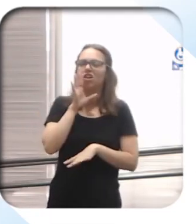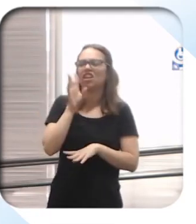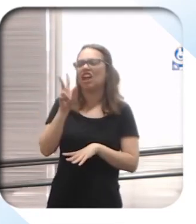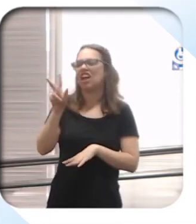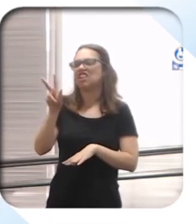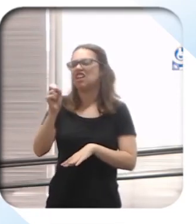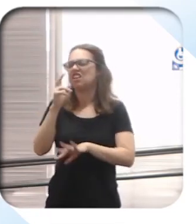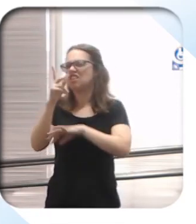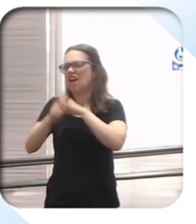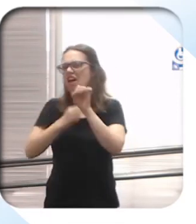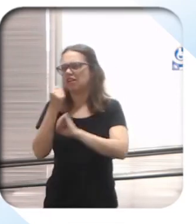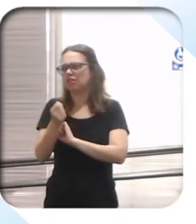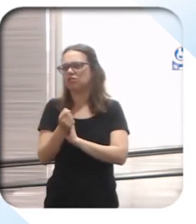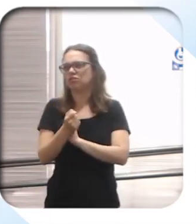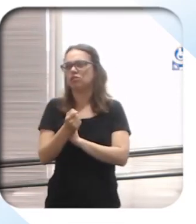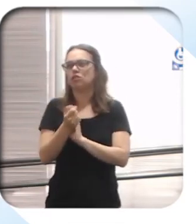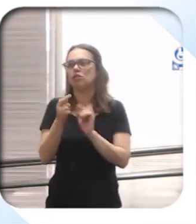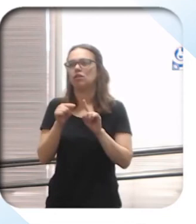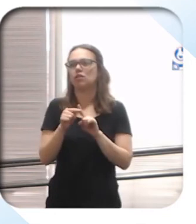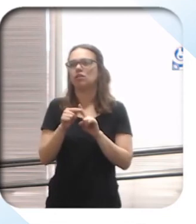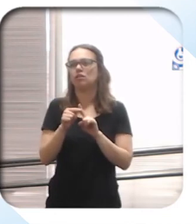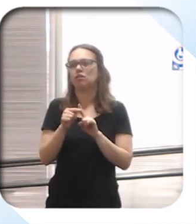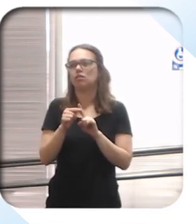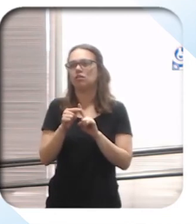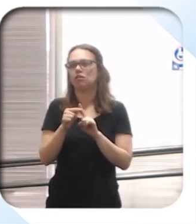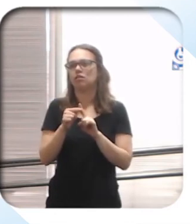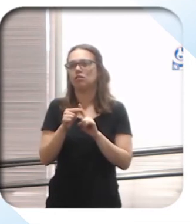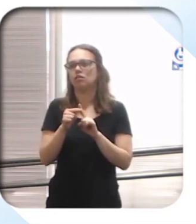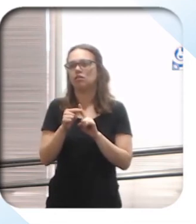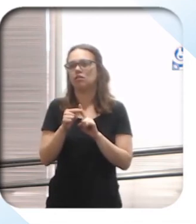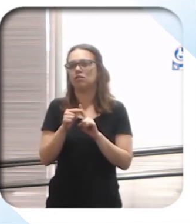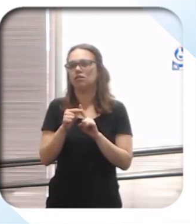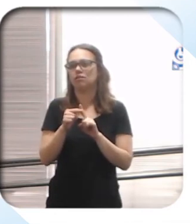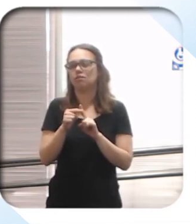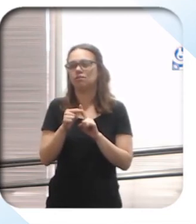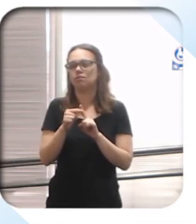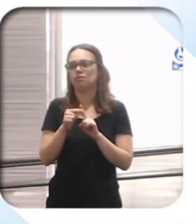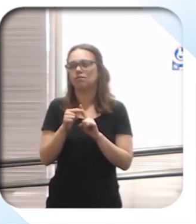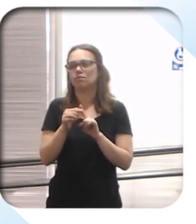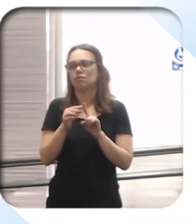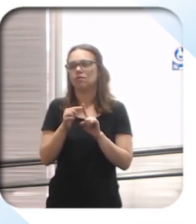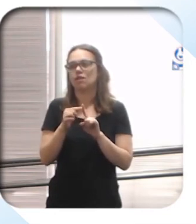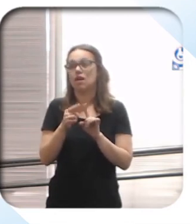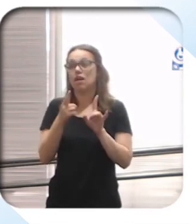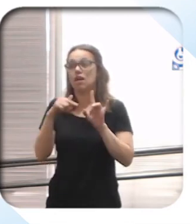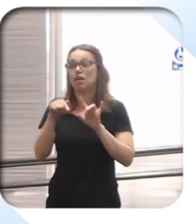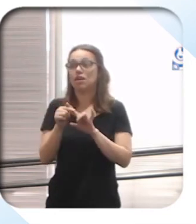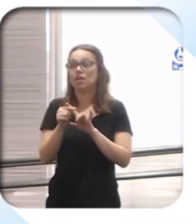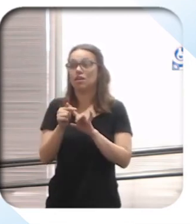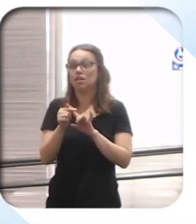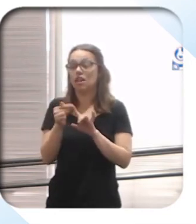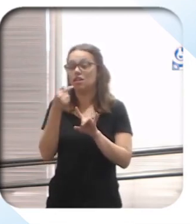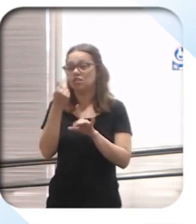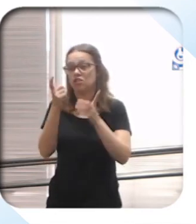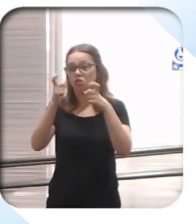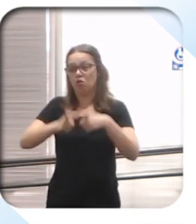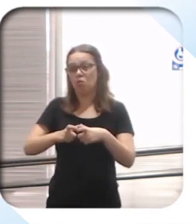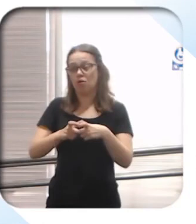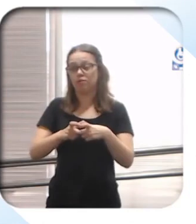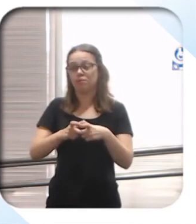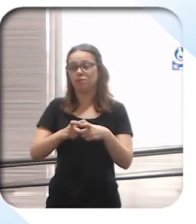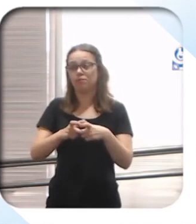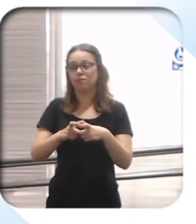a los 30 años, y bueno, se planteó esta situación en el grupo,